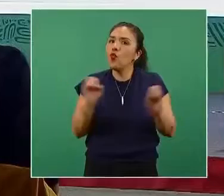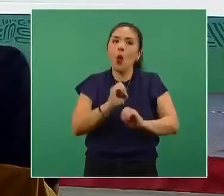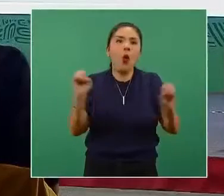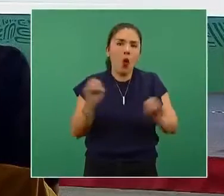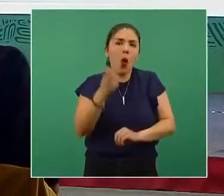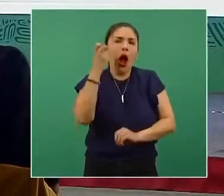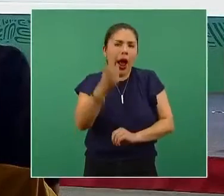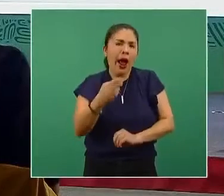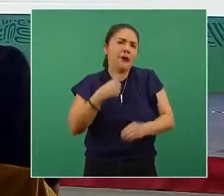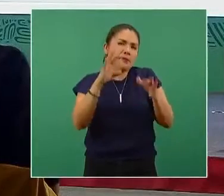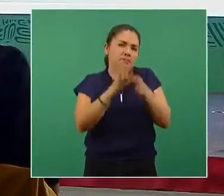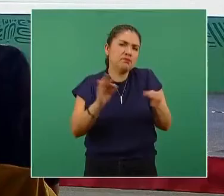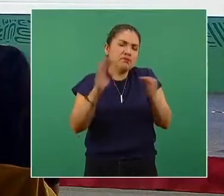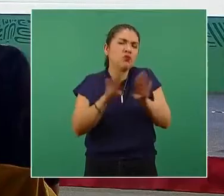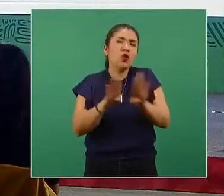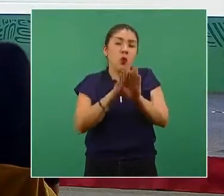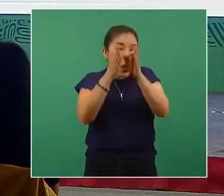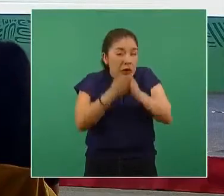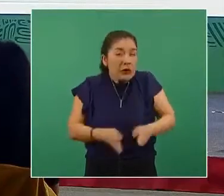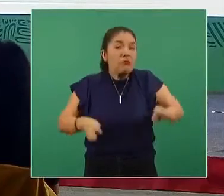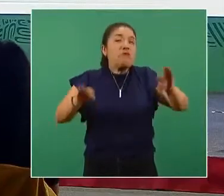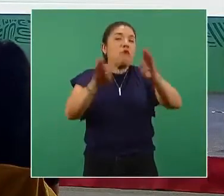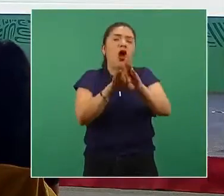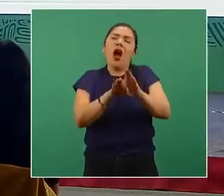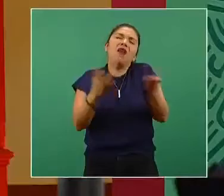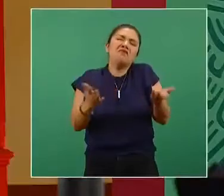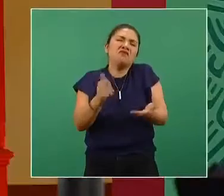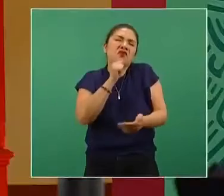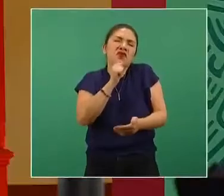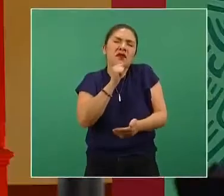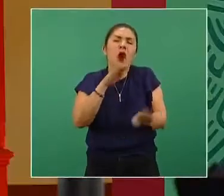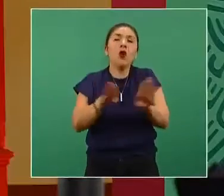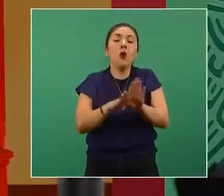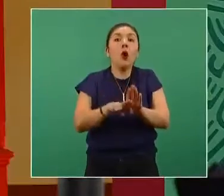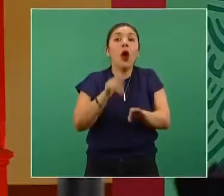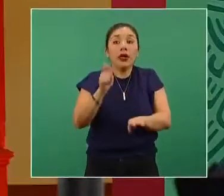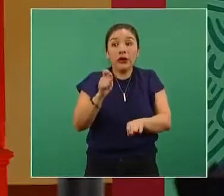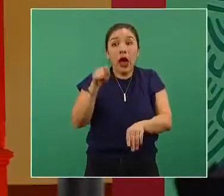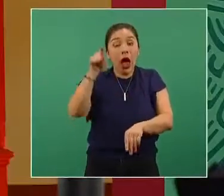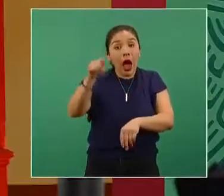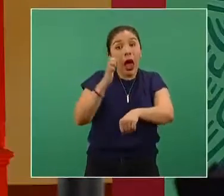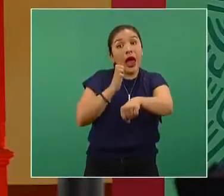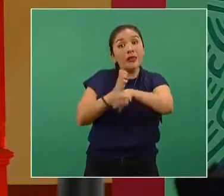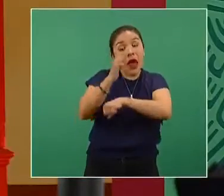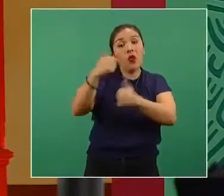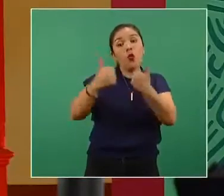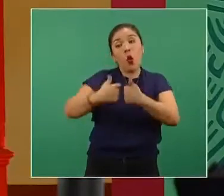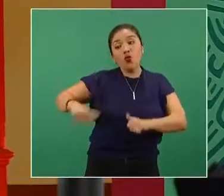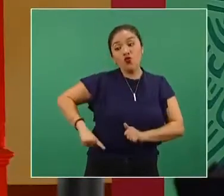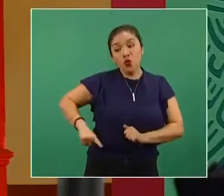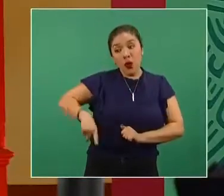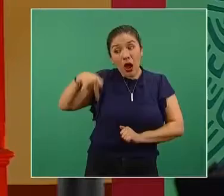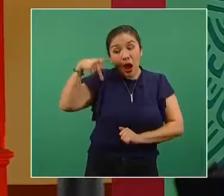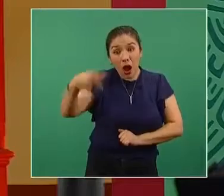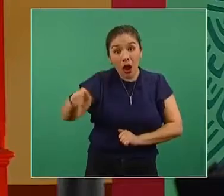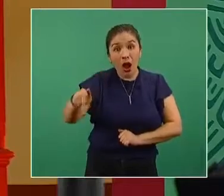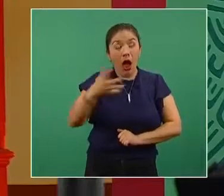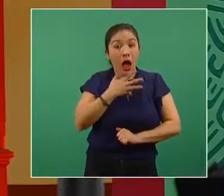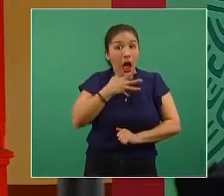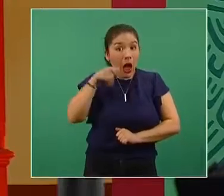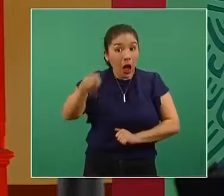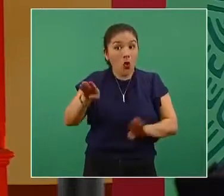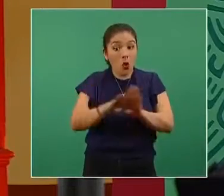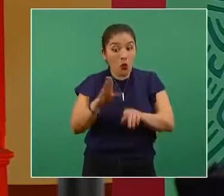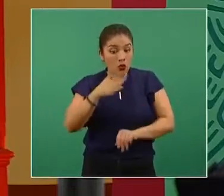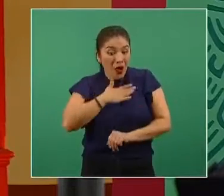es relativamente intrascendente en la medida en que la entidad federativa o el gobierno de la entidad federativa no tiene